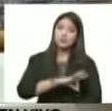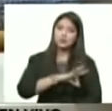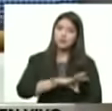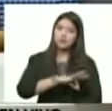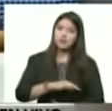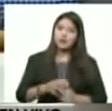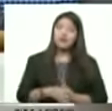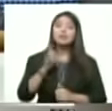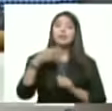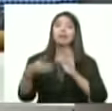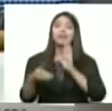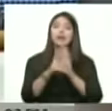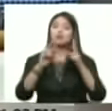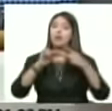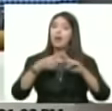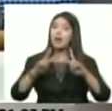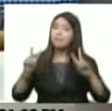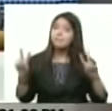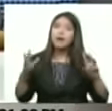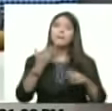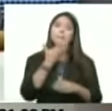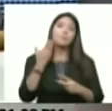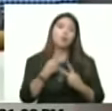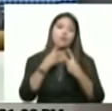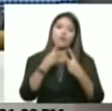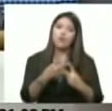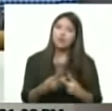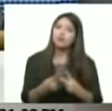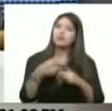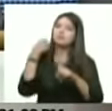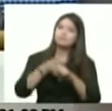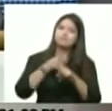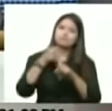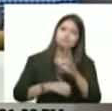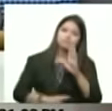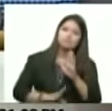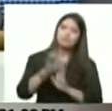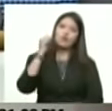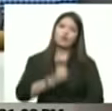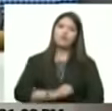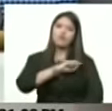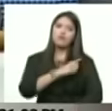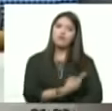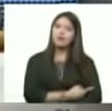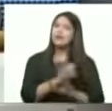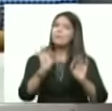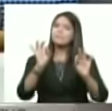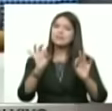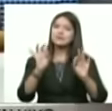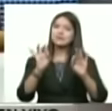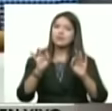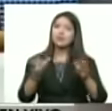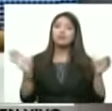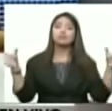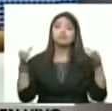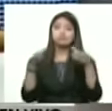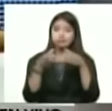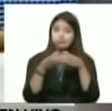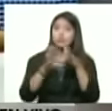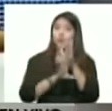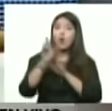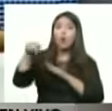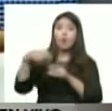el derecho a la paz, y la mejor voluntad para echar a andar con mucha firmeza, en el caso específico de la mesa que